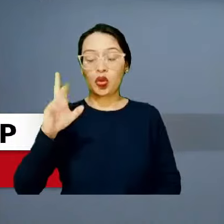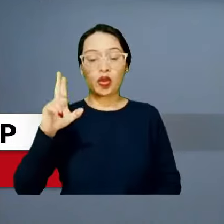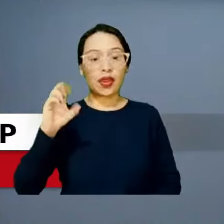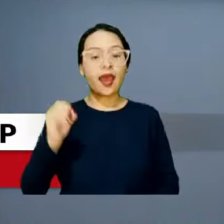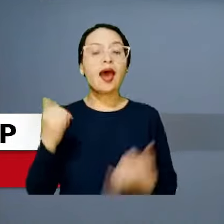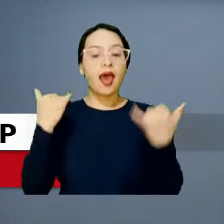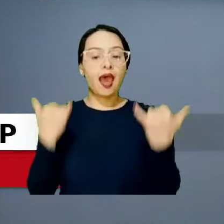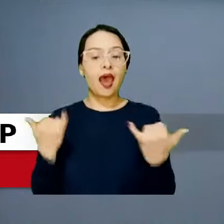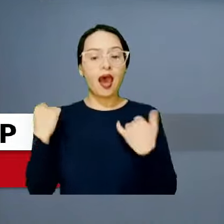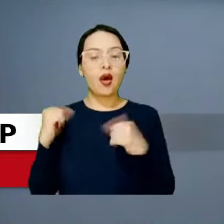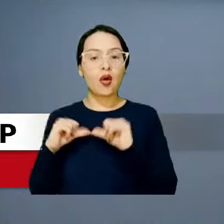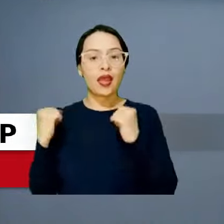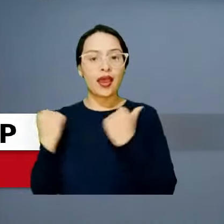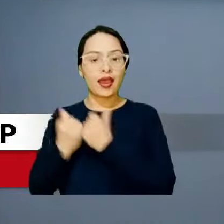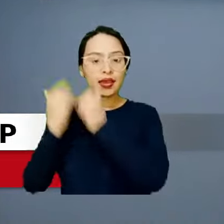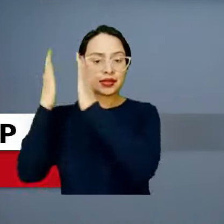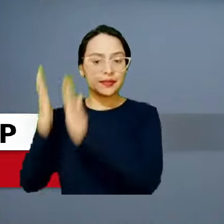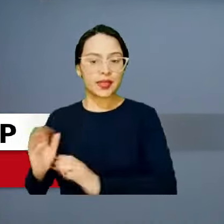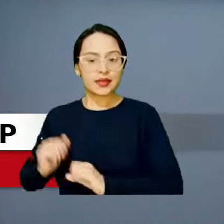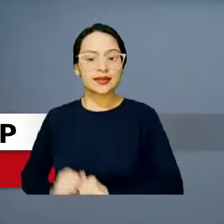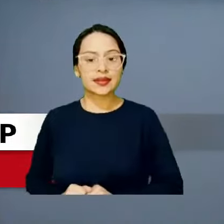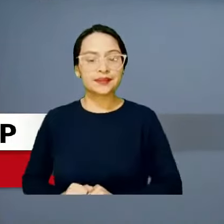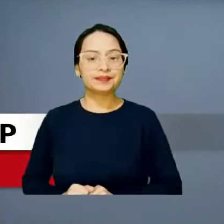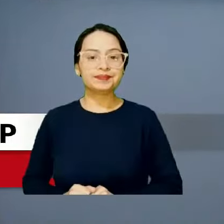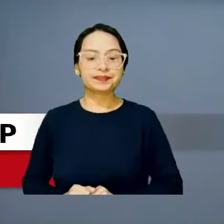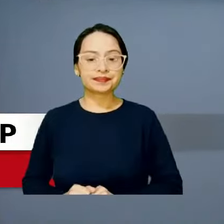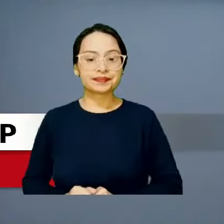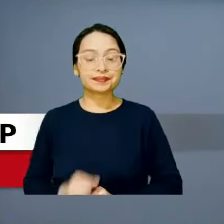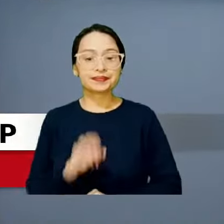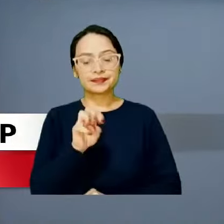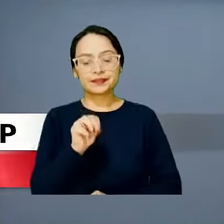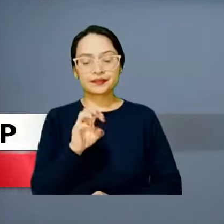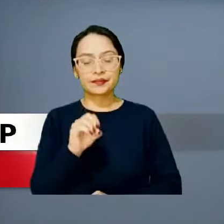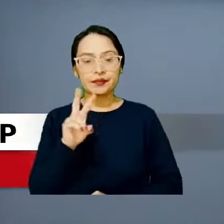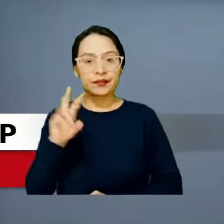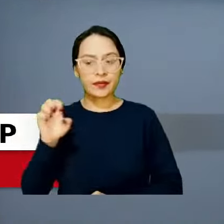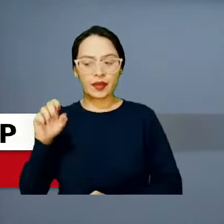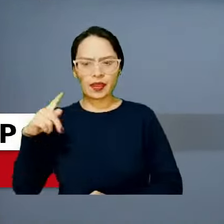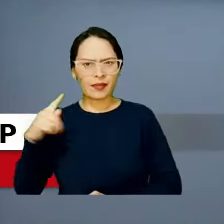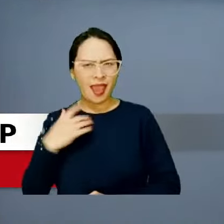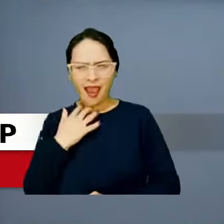torno a que su nombre estaría mencionado por parte del MVP en un supuesto extorsión en el